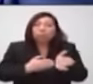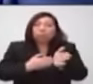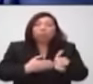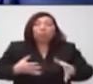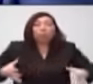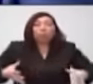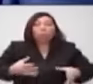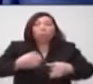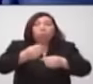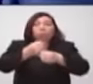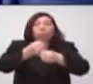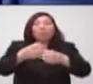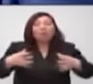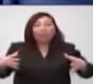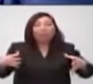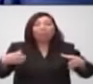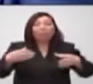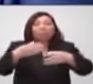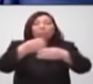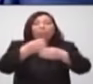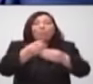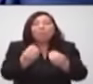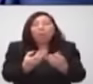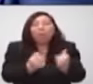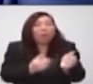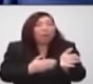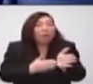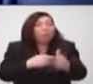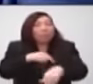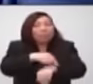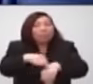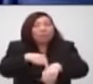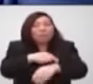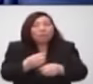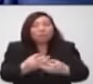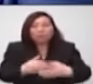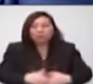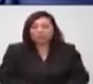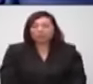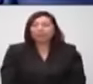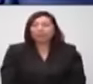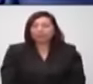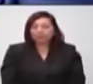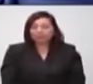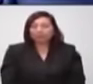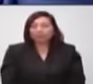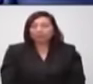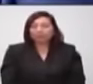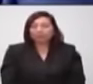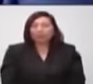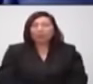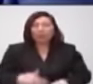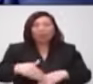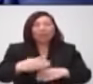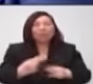Huachipa, pues, es desastroso. Más de 2 horas se puede perder en algunos casos ahí en el puente Huachipa. Yo creo que la